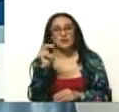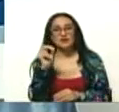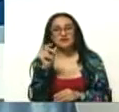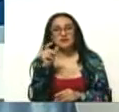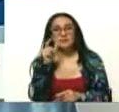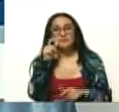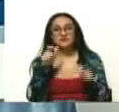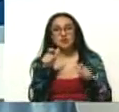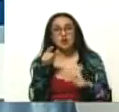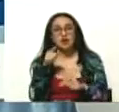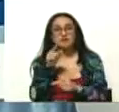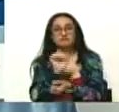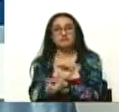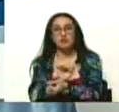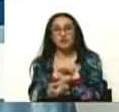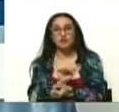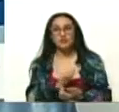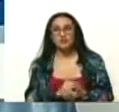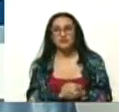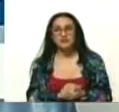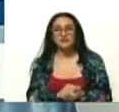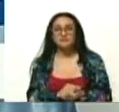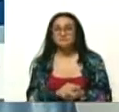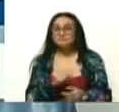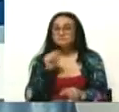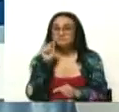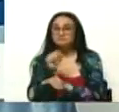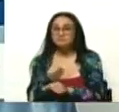imputados. Han sido acusados